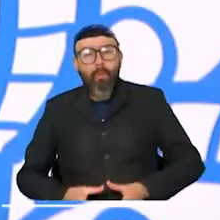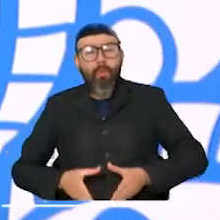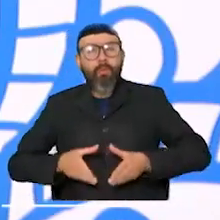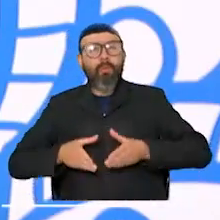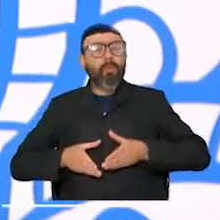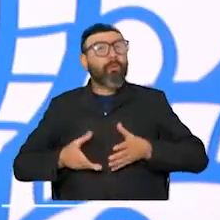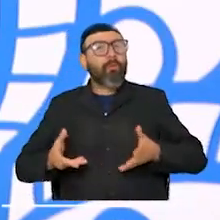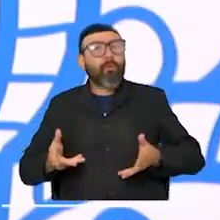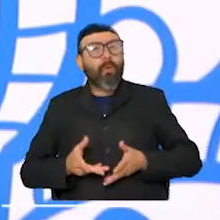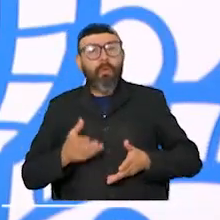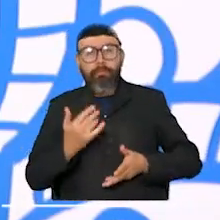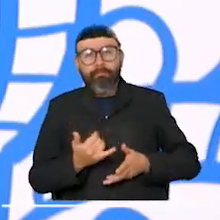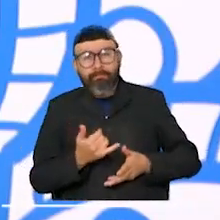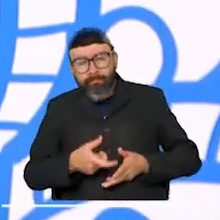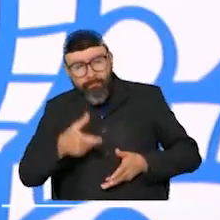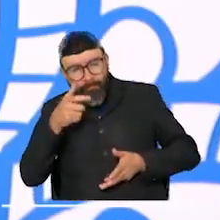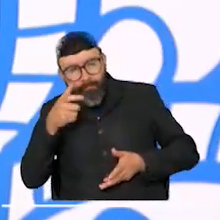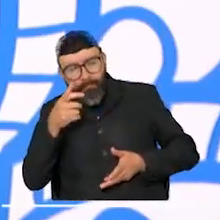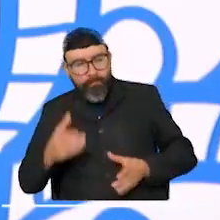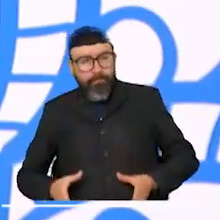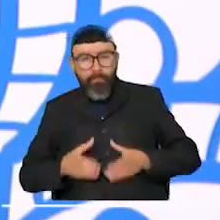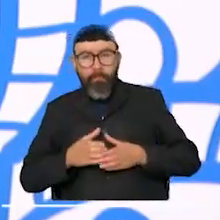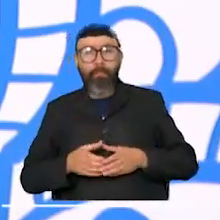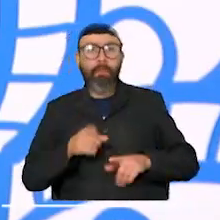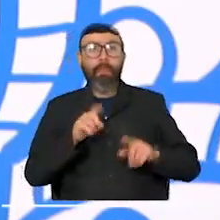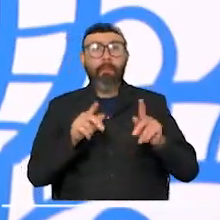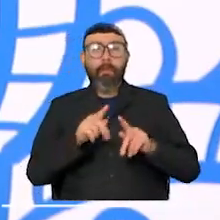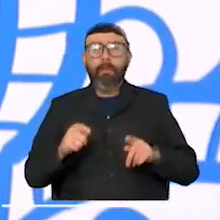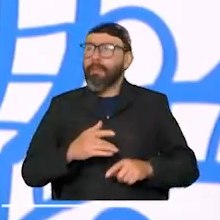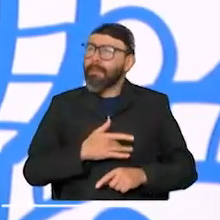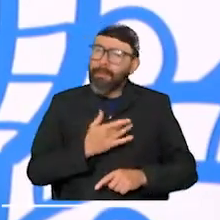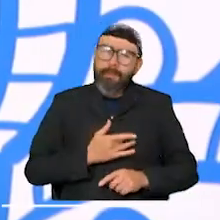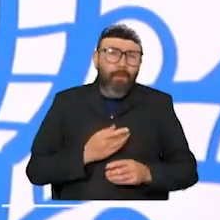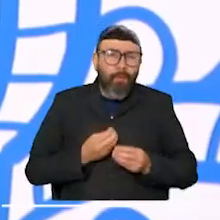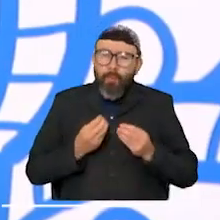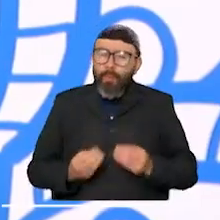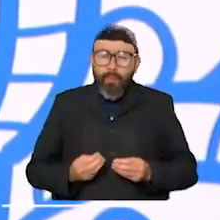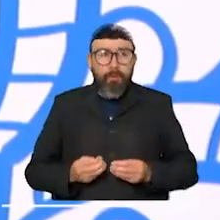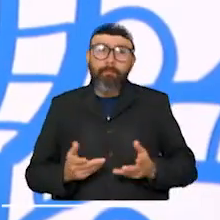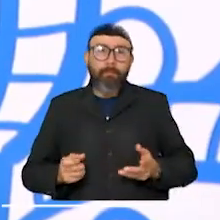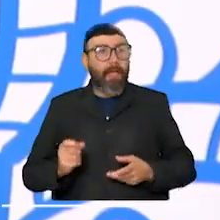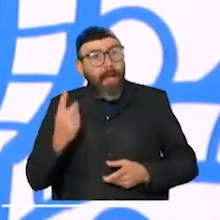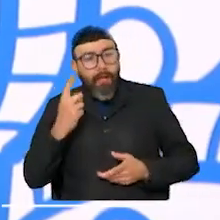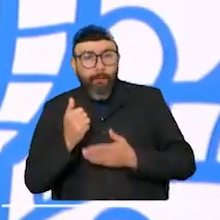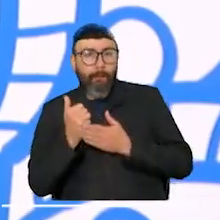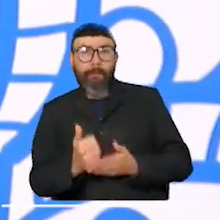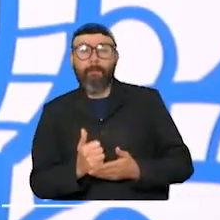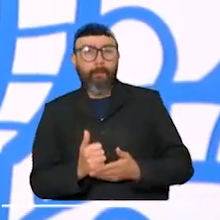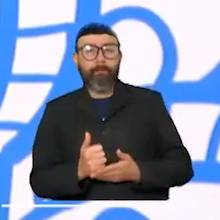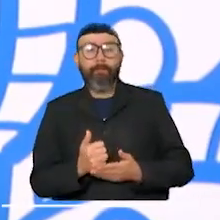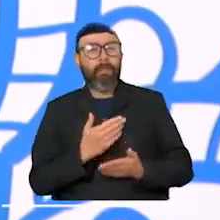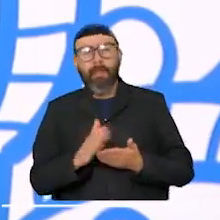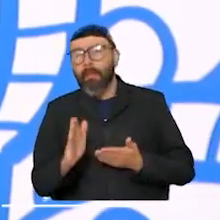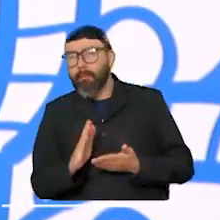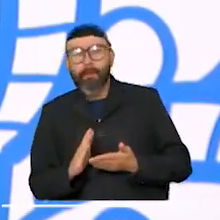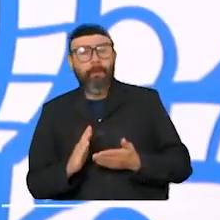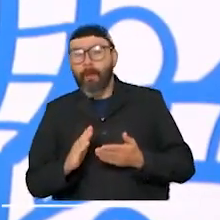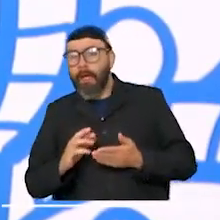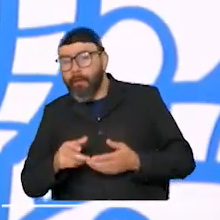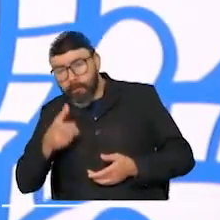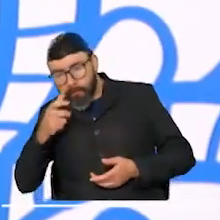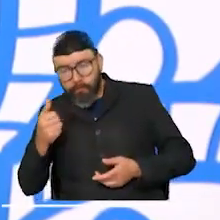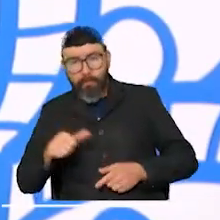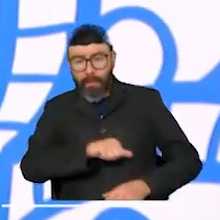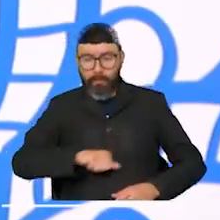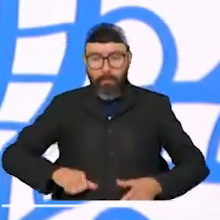su vagina si es deliato y porque las pacientes cuando son muy sintomáticas Definitivamente hay que hacer algo así sea por otra vía de abordaje se puede hacer